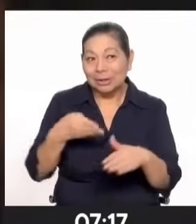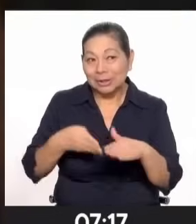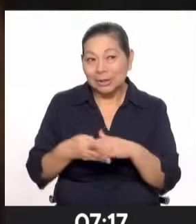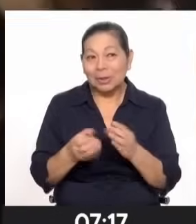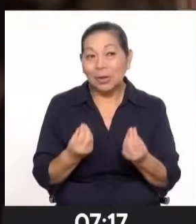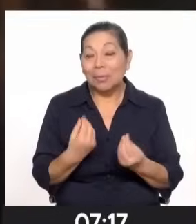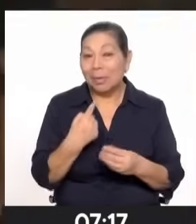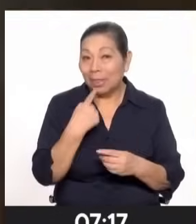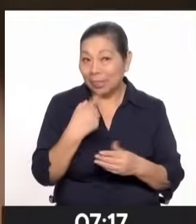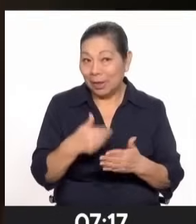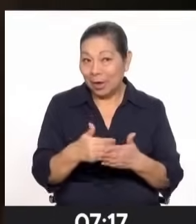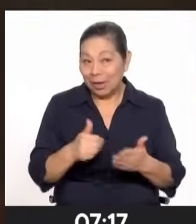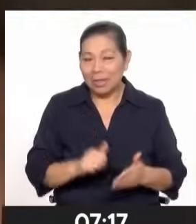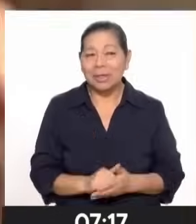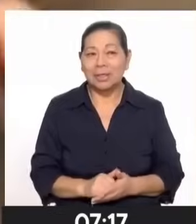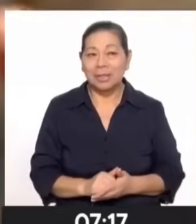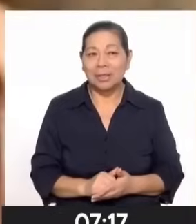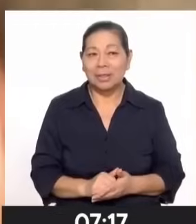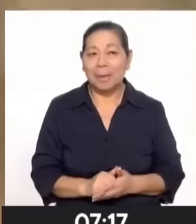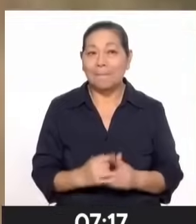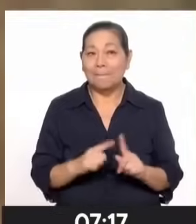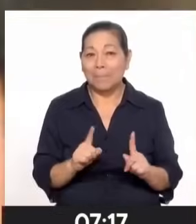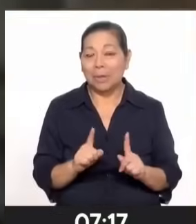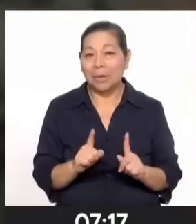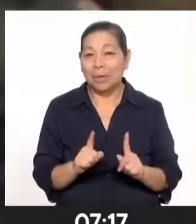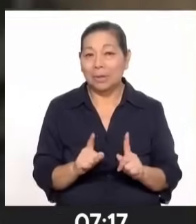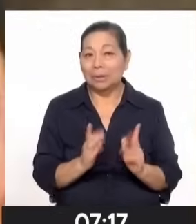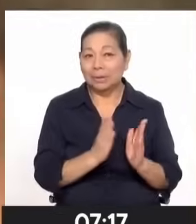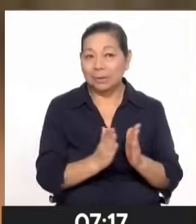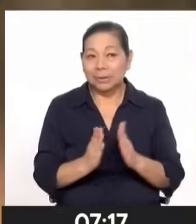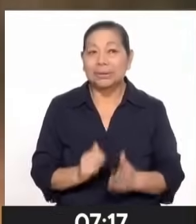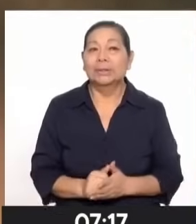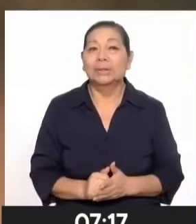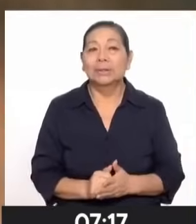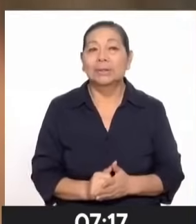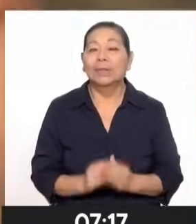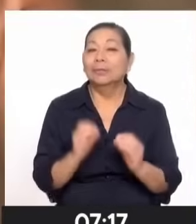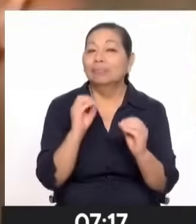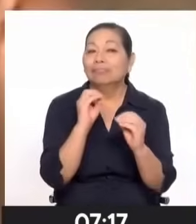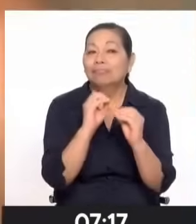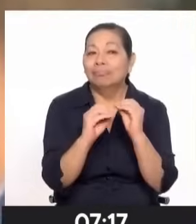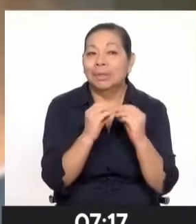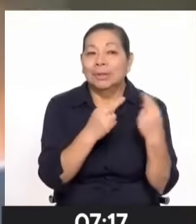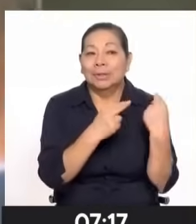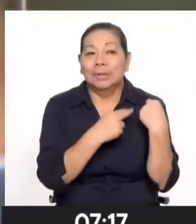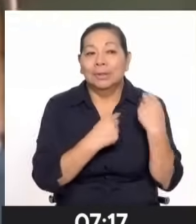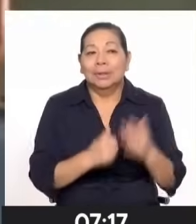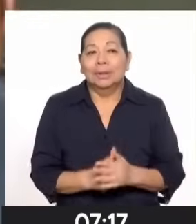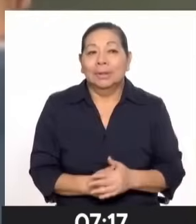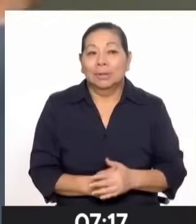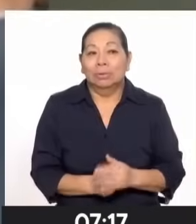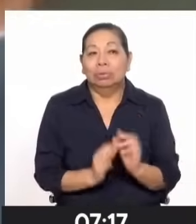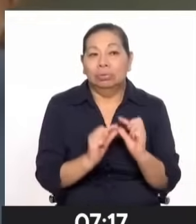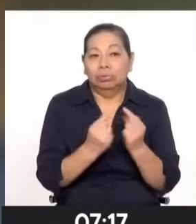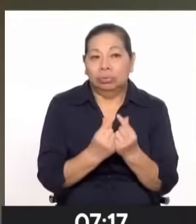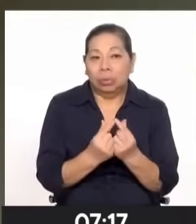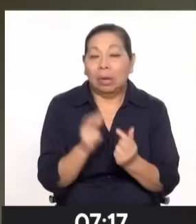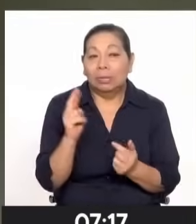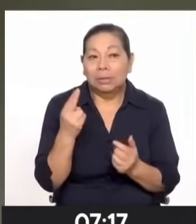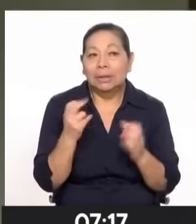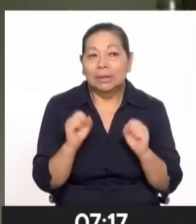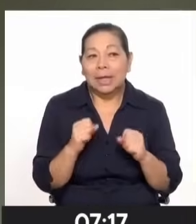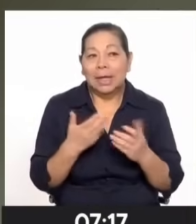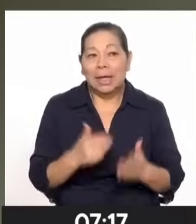involucradas, como bien lo mencionas, en el caso de los operadores de la reconstrucción, integraban una organización criminal